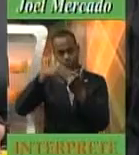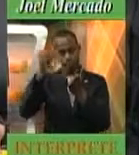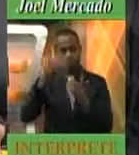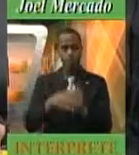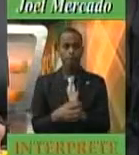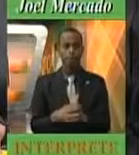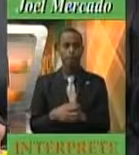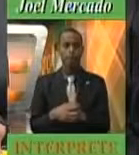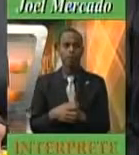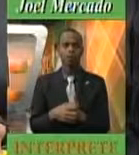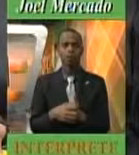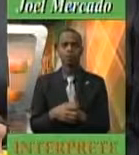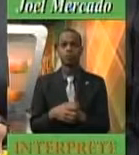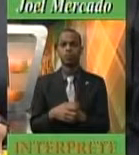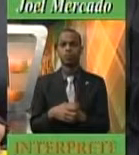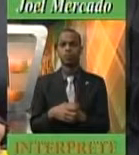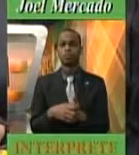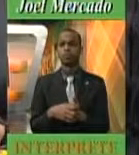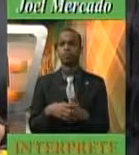por ejemplo,